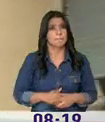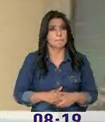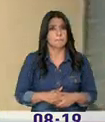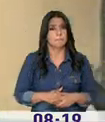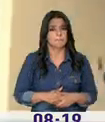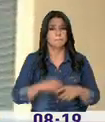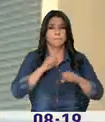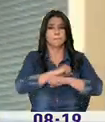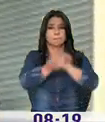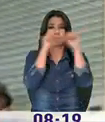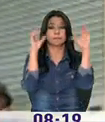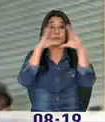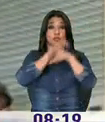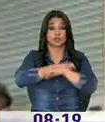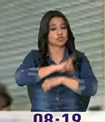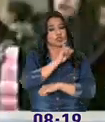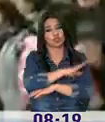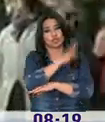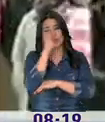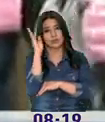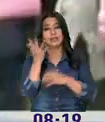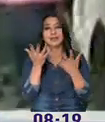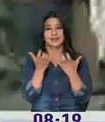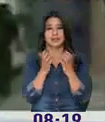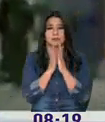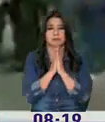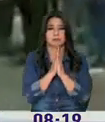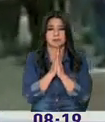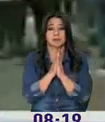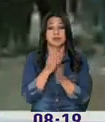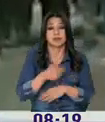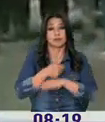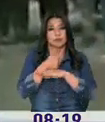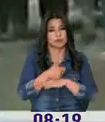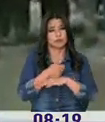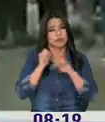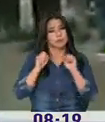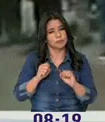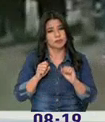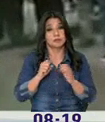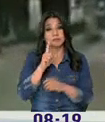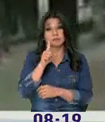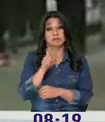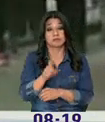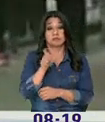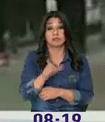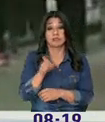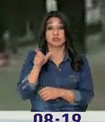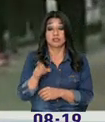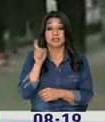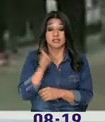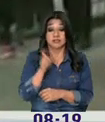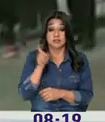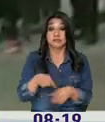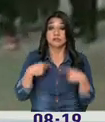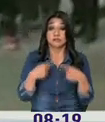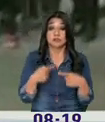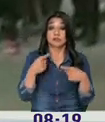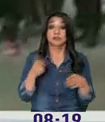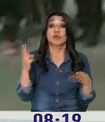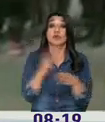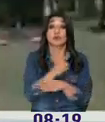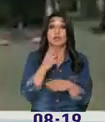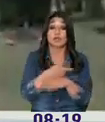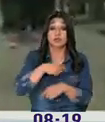la mañana y la noche, sino durante todo el día. Es una petición que se debe tomar en cuenta. Son más de 1,000 personas las que a diario tienen que trasladarse y